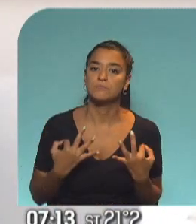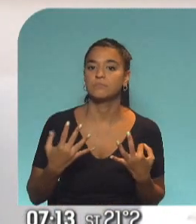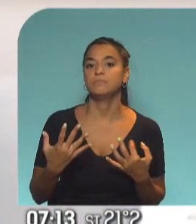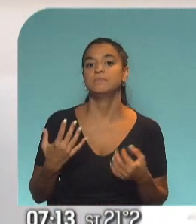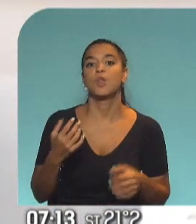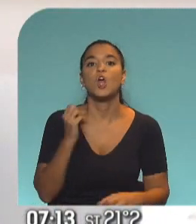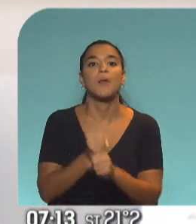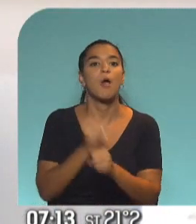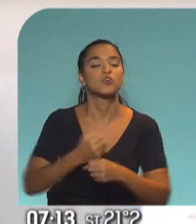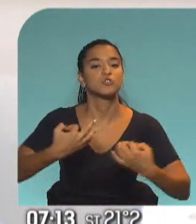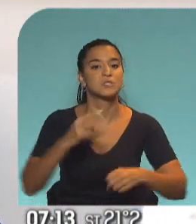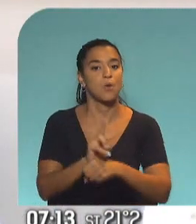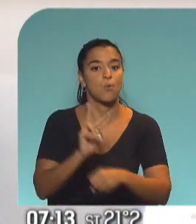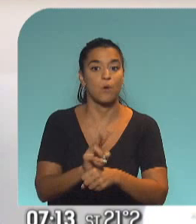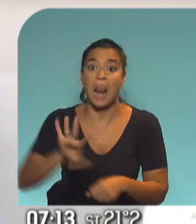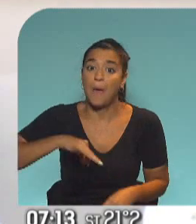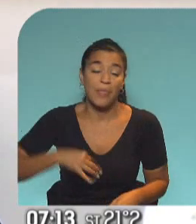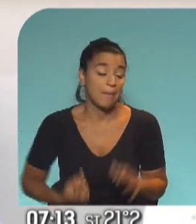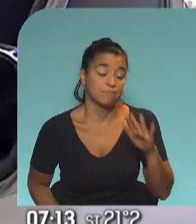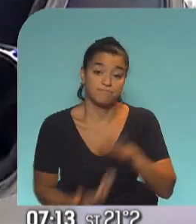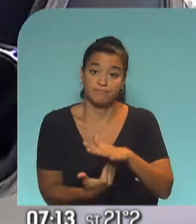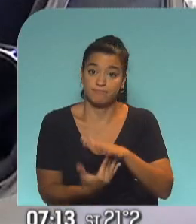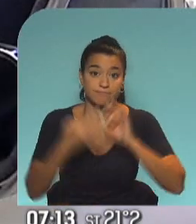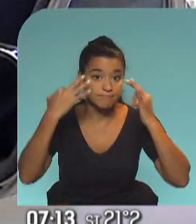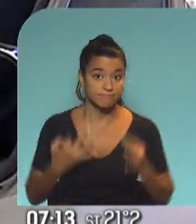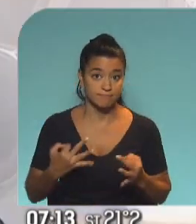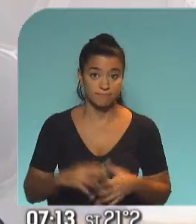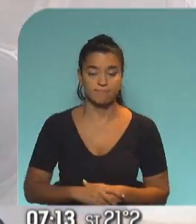seguras de trabajo. Para la vida primero. Claro, seguras de trabajo.